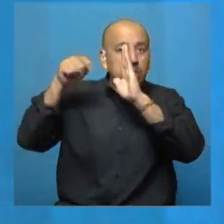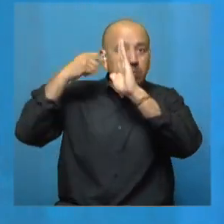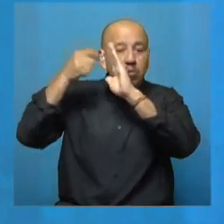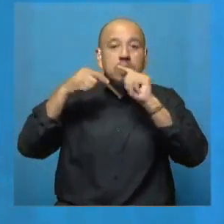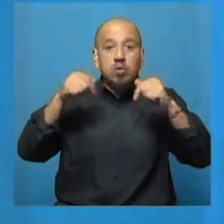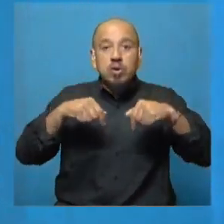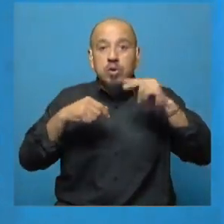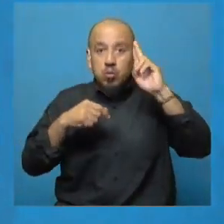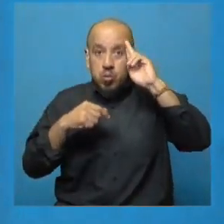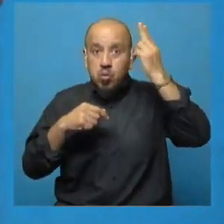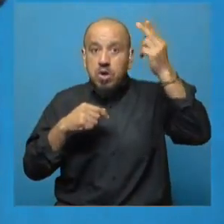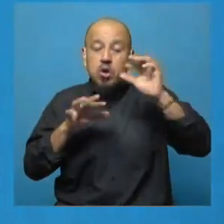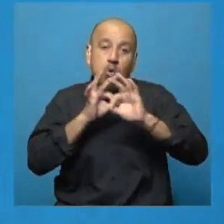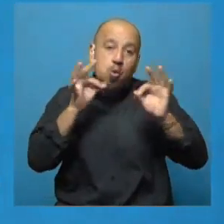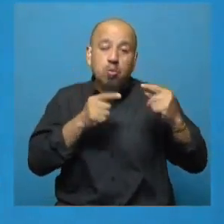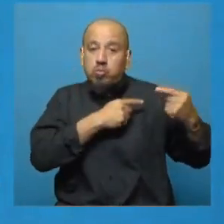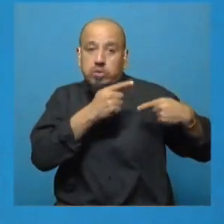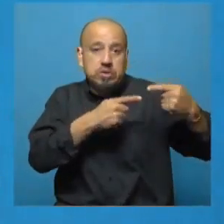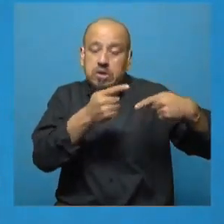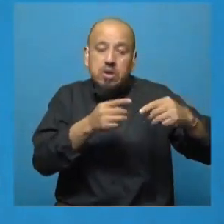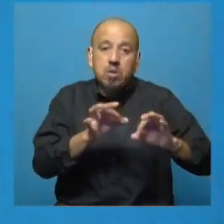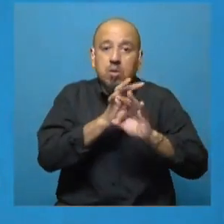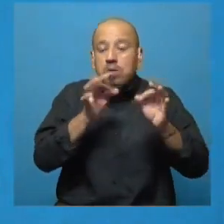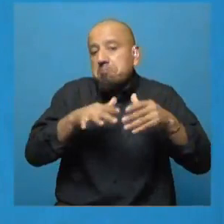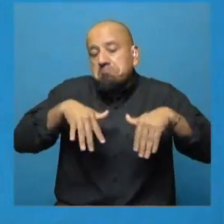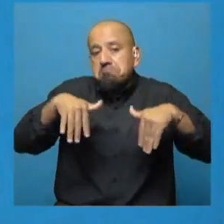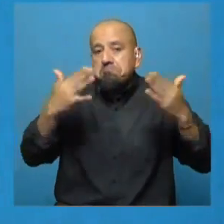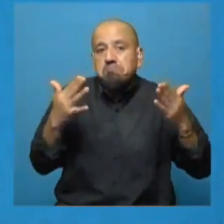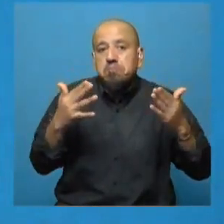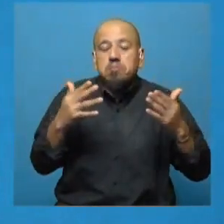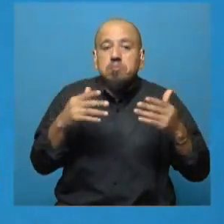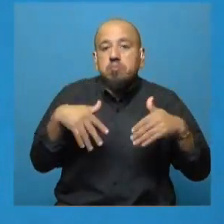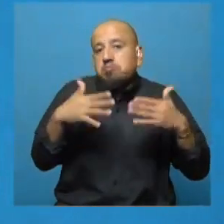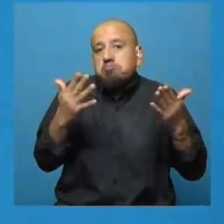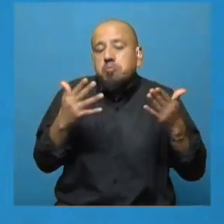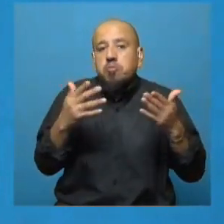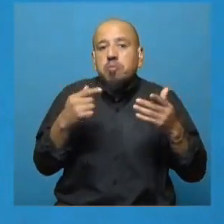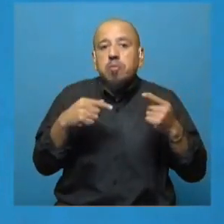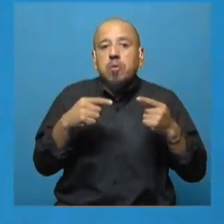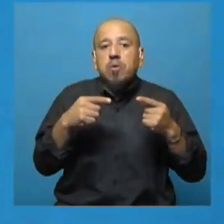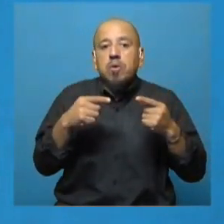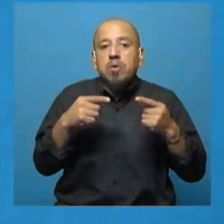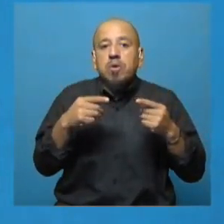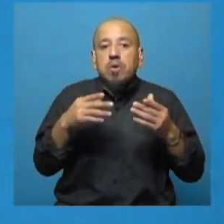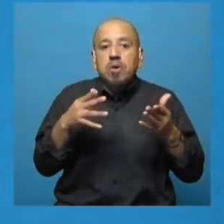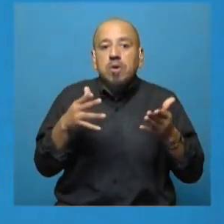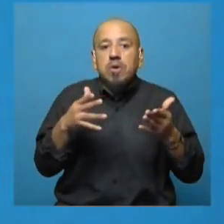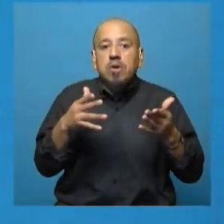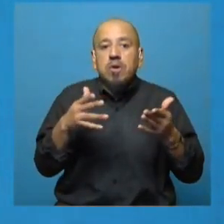Uruguay o una serie o con el formato que porque van a saber qué formato se inventan este